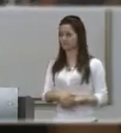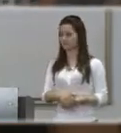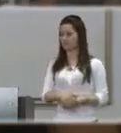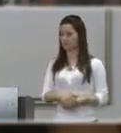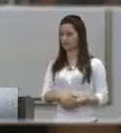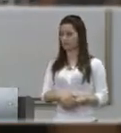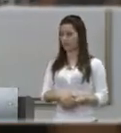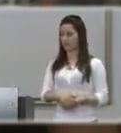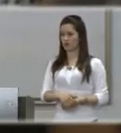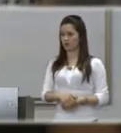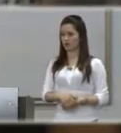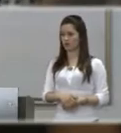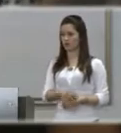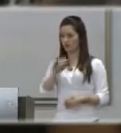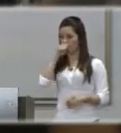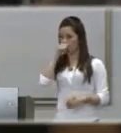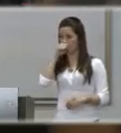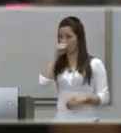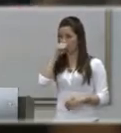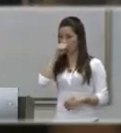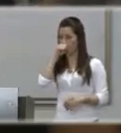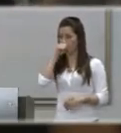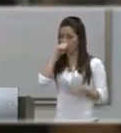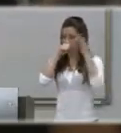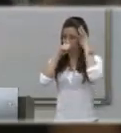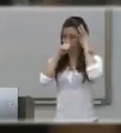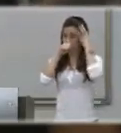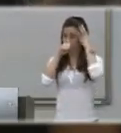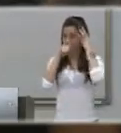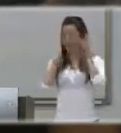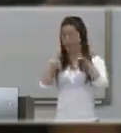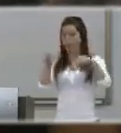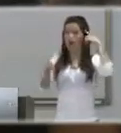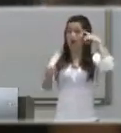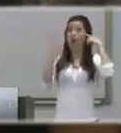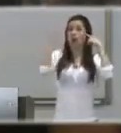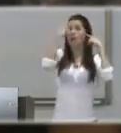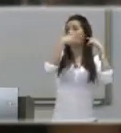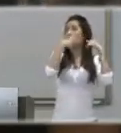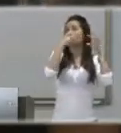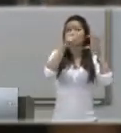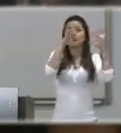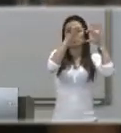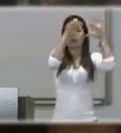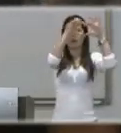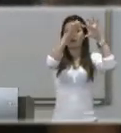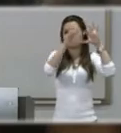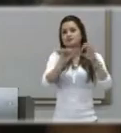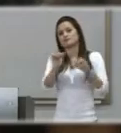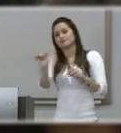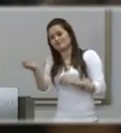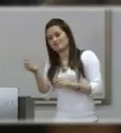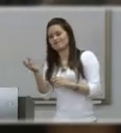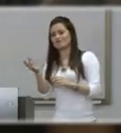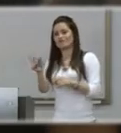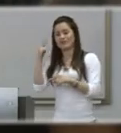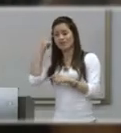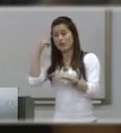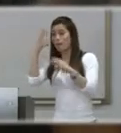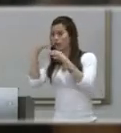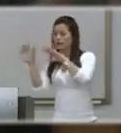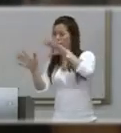lo nuestro, una ambivalencia, una parte rosada y nímbea y una parte donde se valoran otra